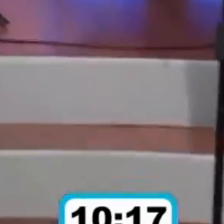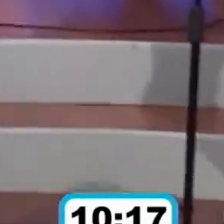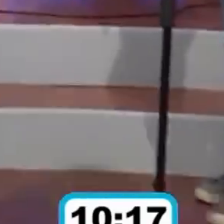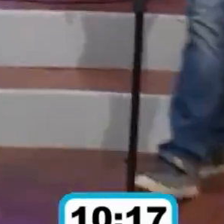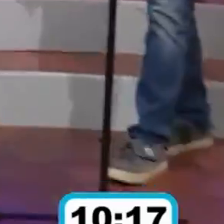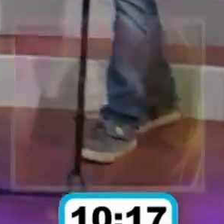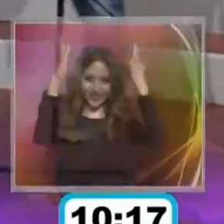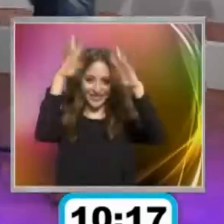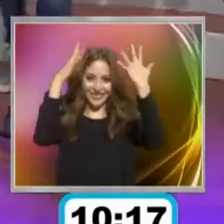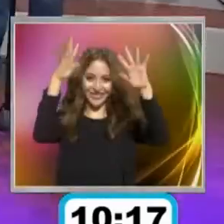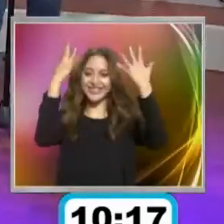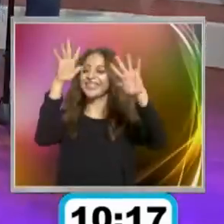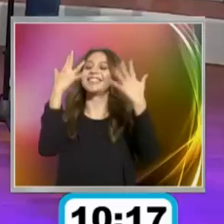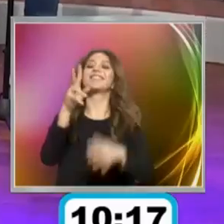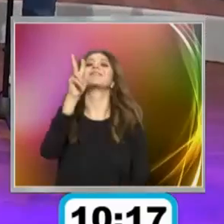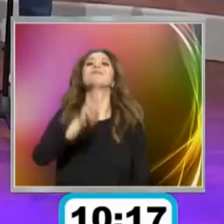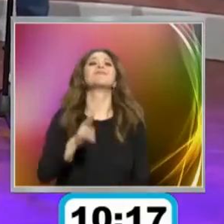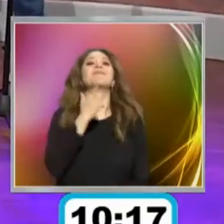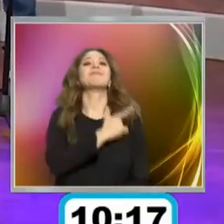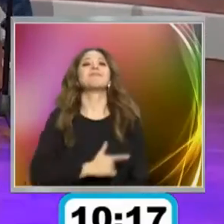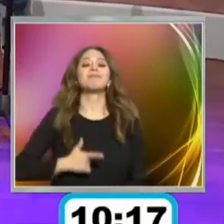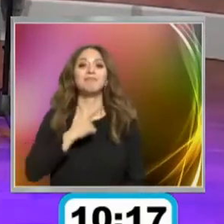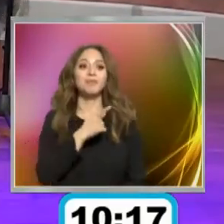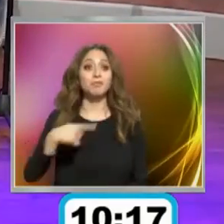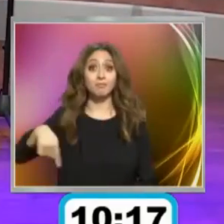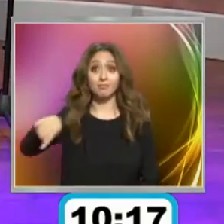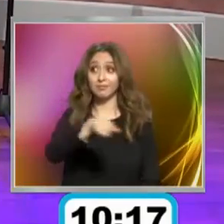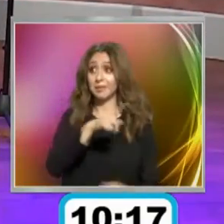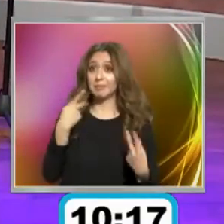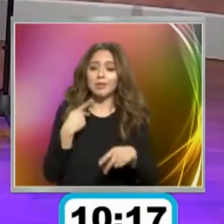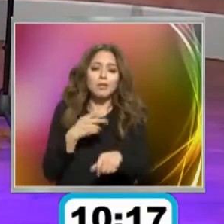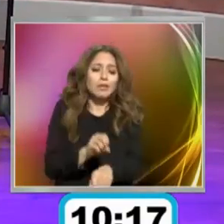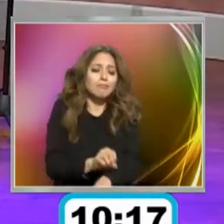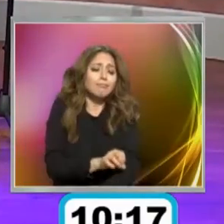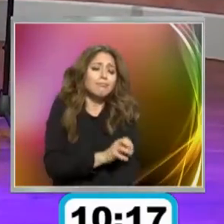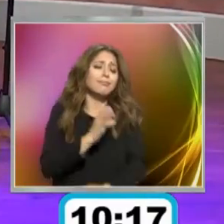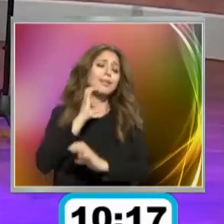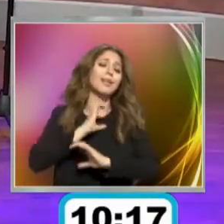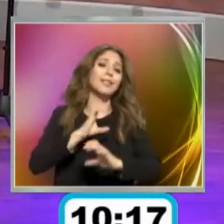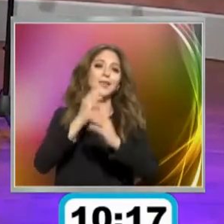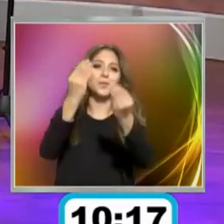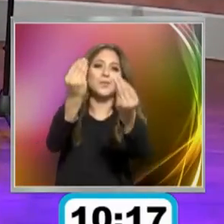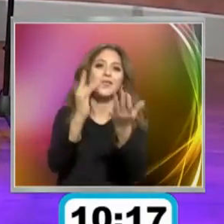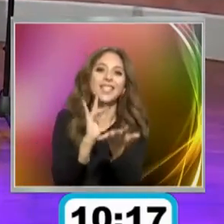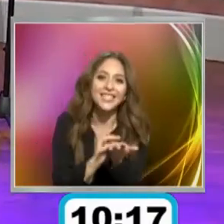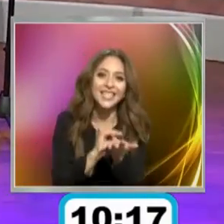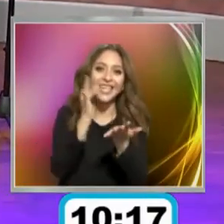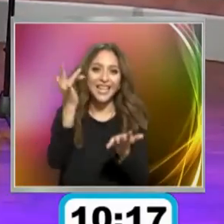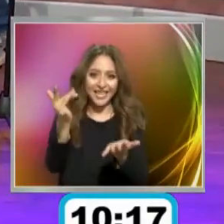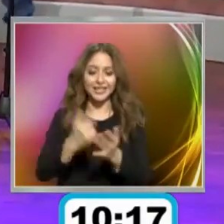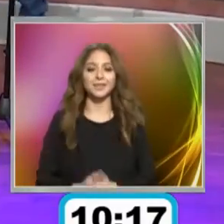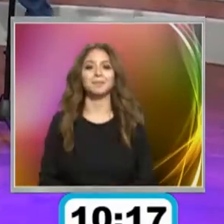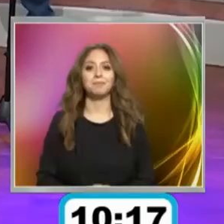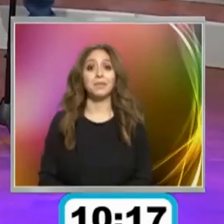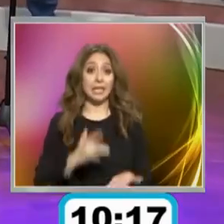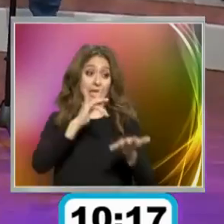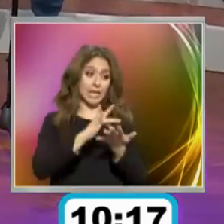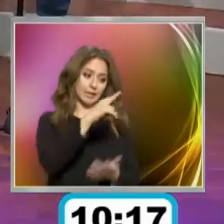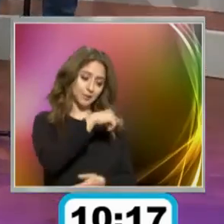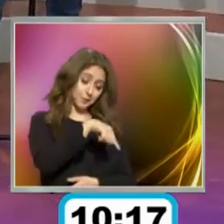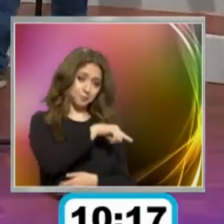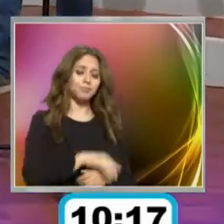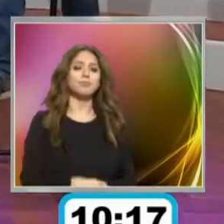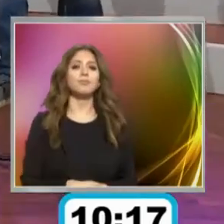¡Wow! Muchas gracias. ¡Uy, qué gusto! Todos con la piel chinita. Gracias. Gracias a vosotros. Cuéntenme un poco sobre